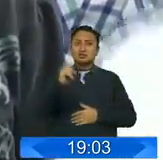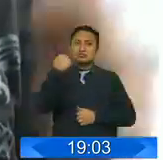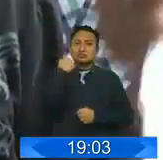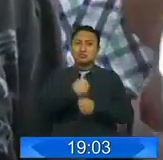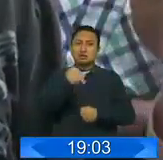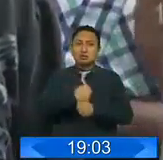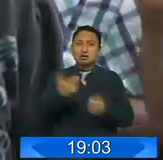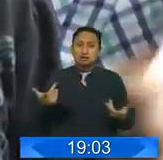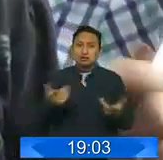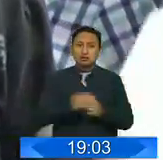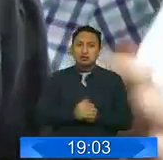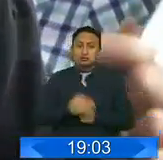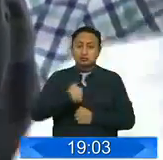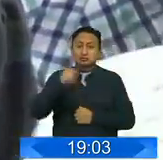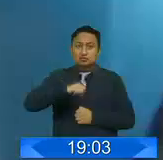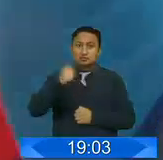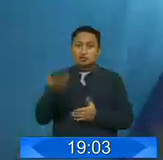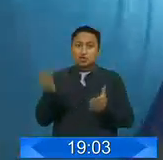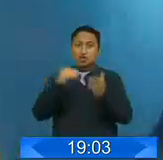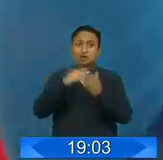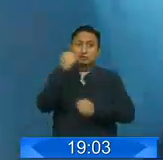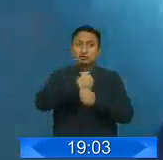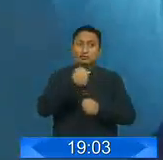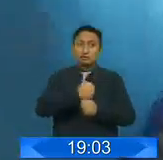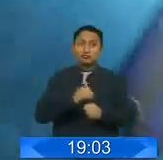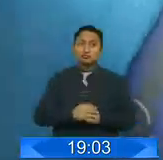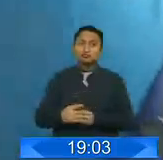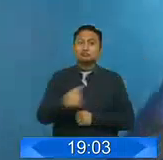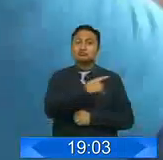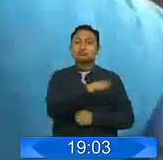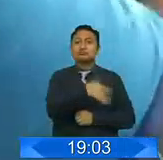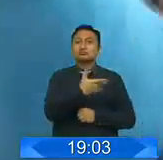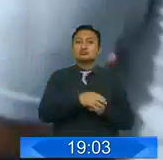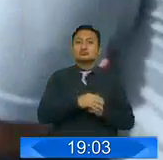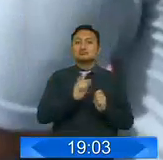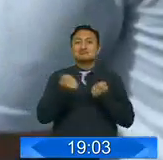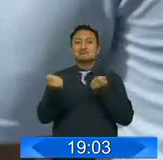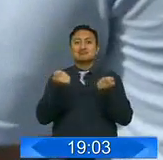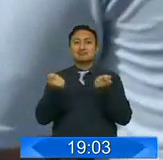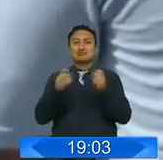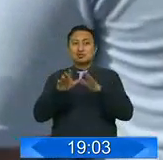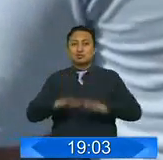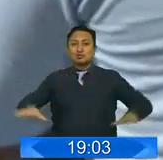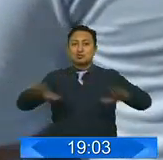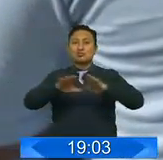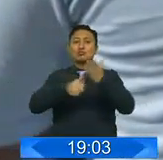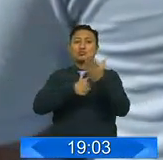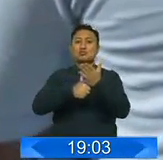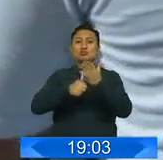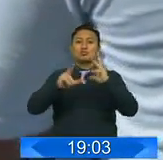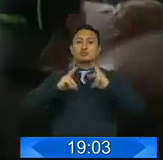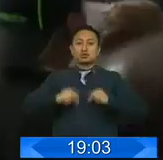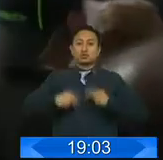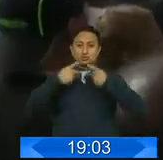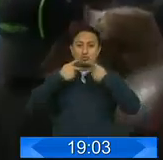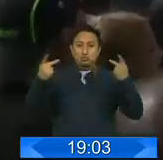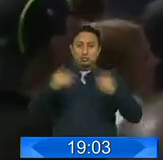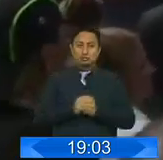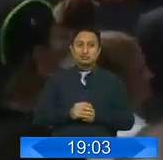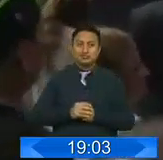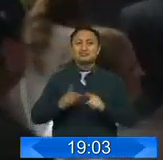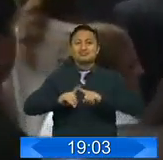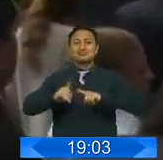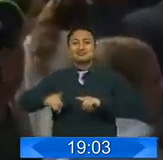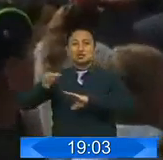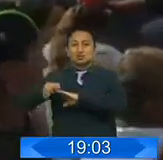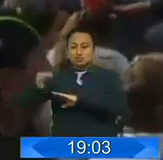trabajo, necesito la reintegración. Gran parte pertenece al área de control vectorial del Ministerio de Salud Pública en diferentes